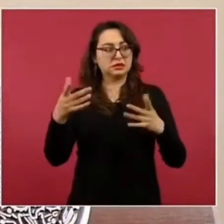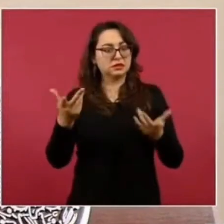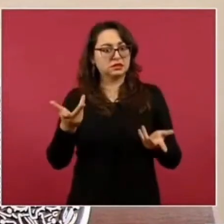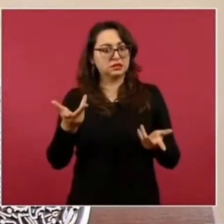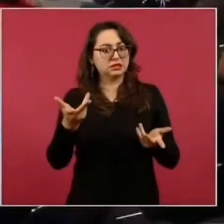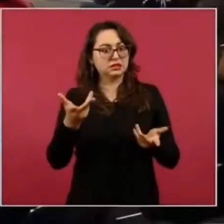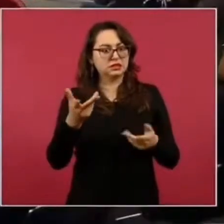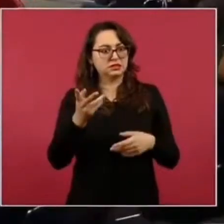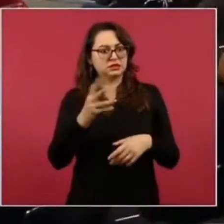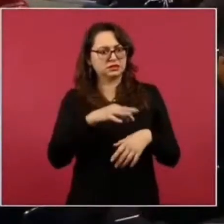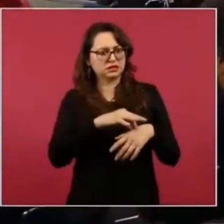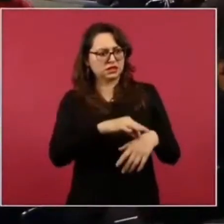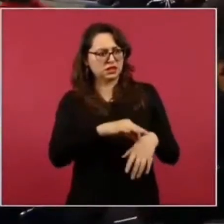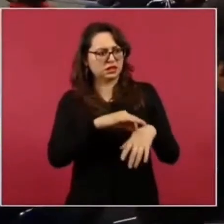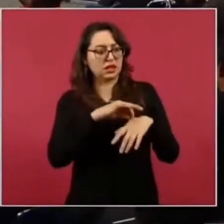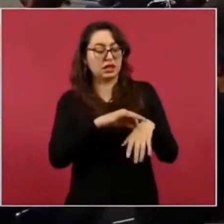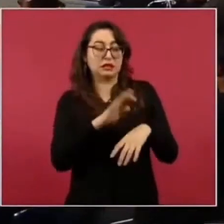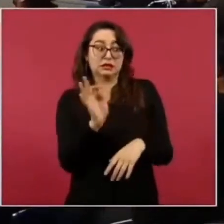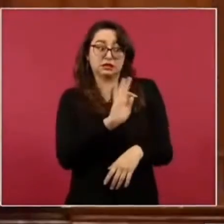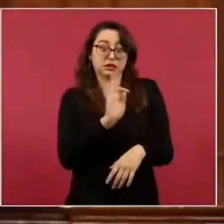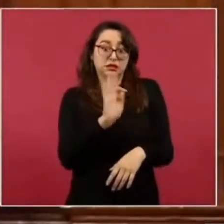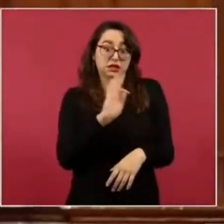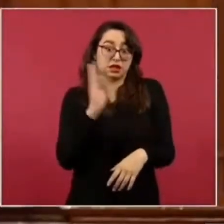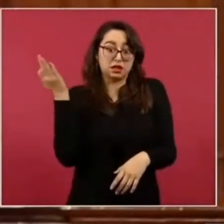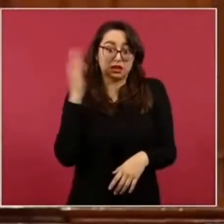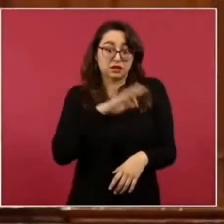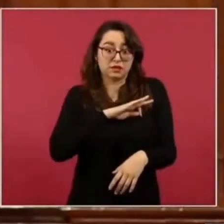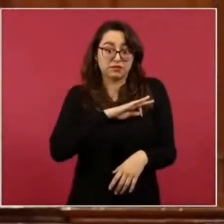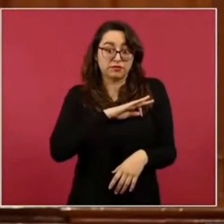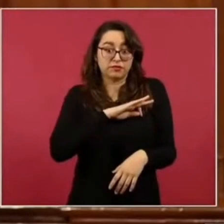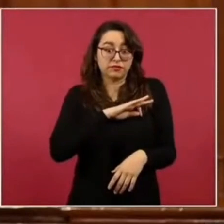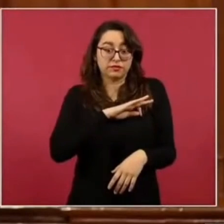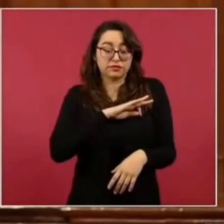son reales, ¿no? No vaya a ser montaje.